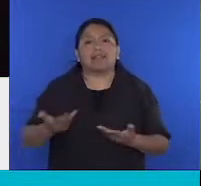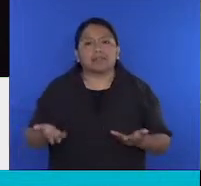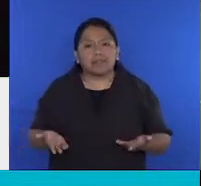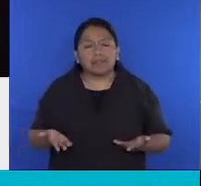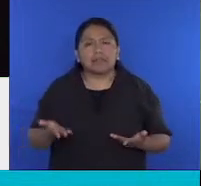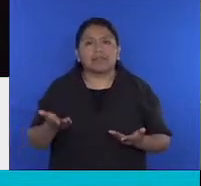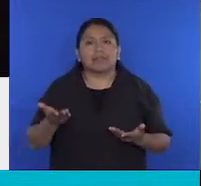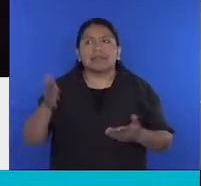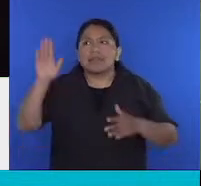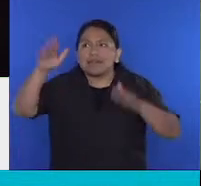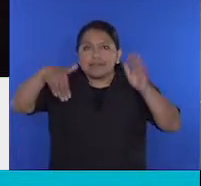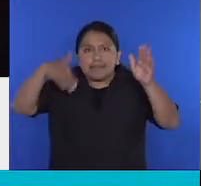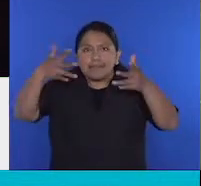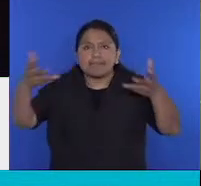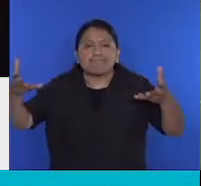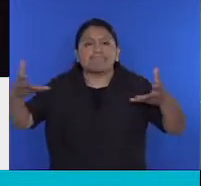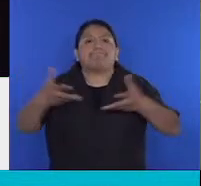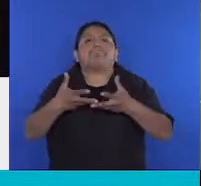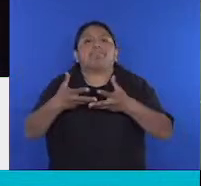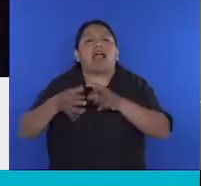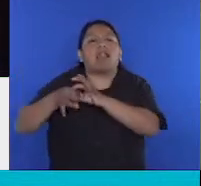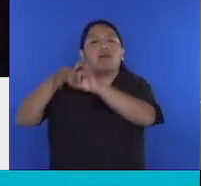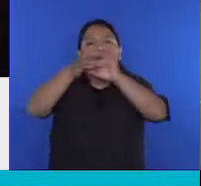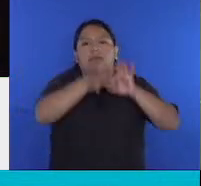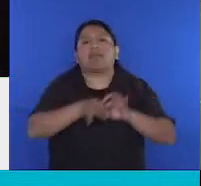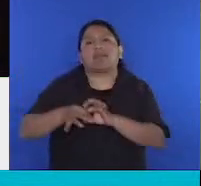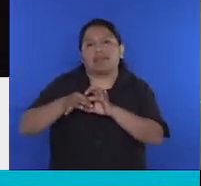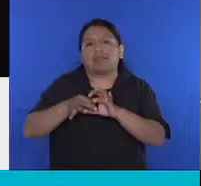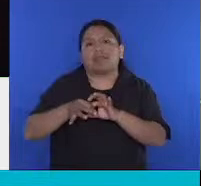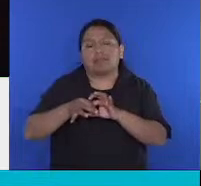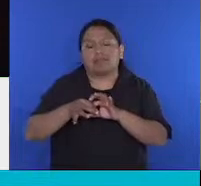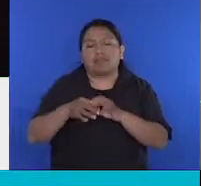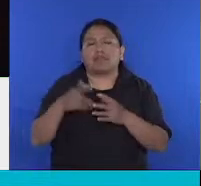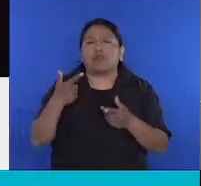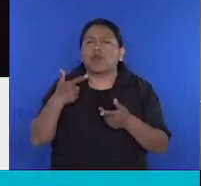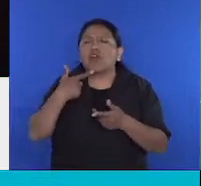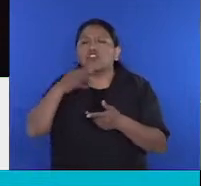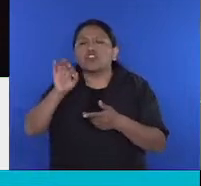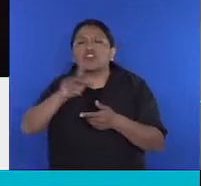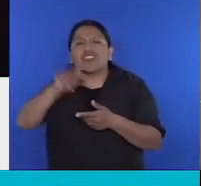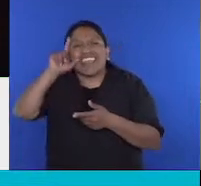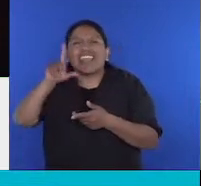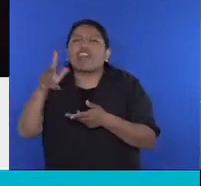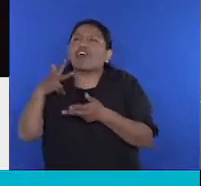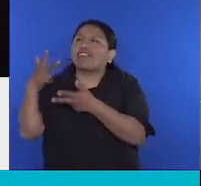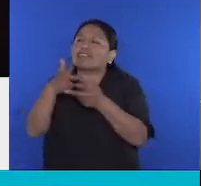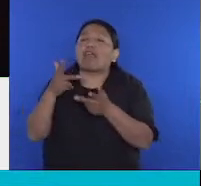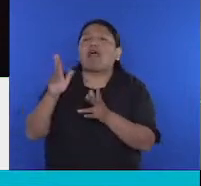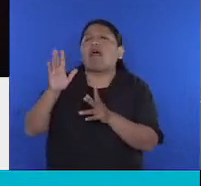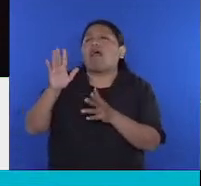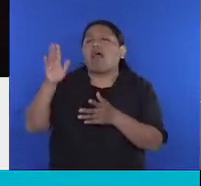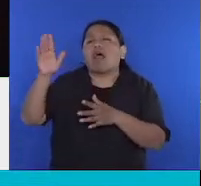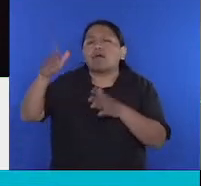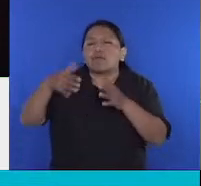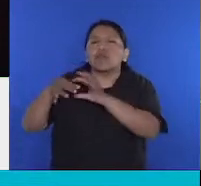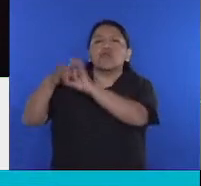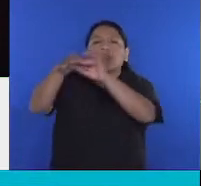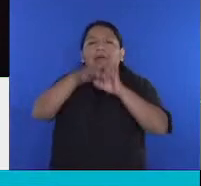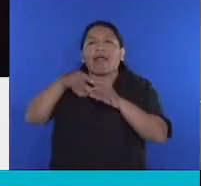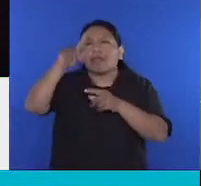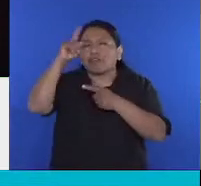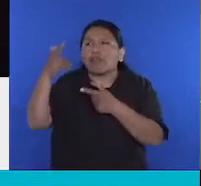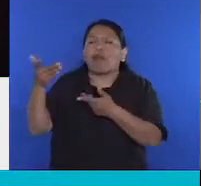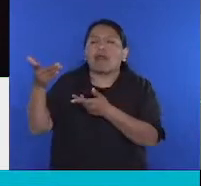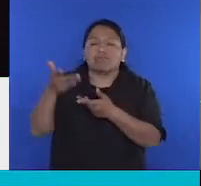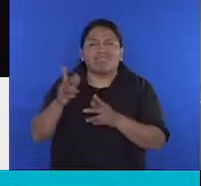verdad a la unidad nacional. Recién escuchaba al diputado Sotelo que hablaba de que ellos convocan a la unidad nacional. Me parece difícil entenderlo de esa manera con